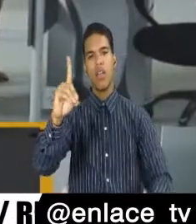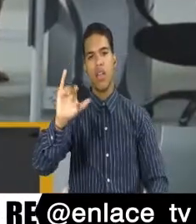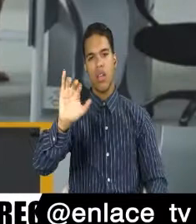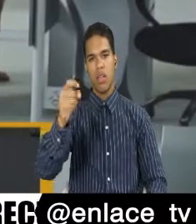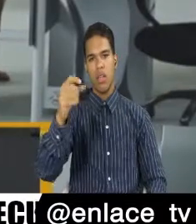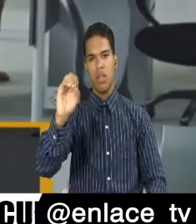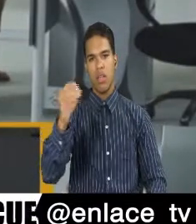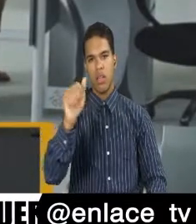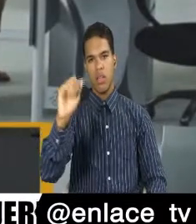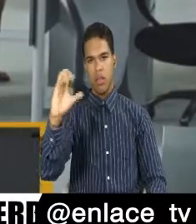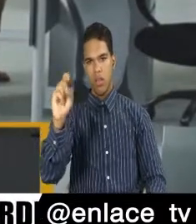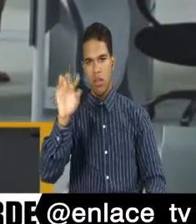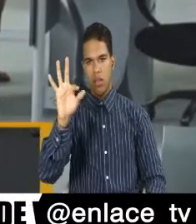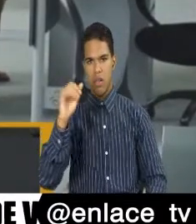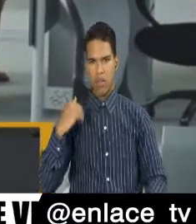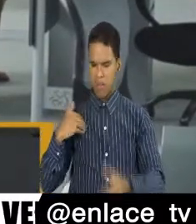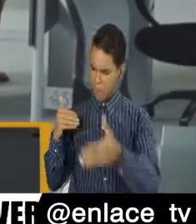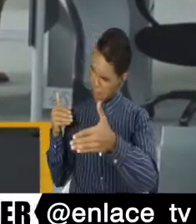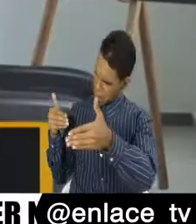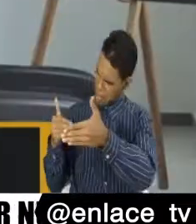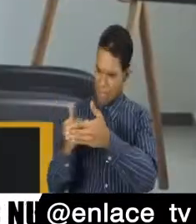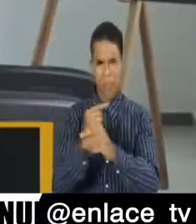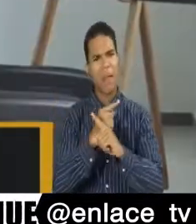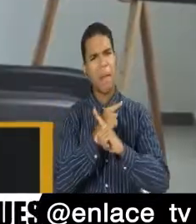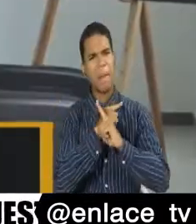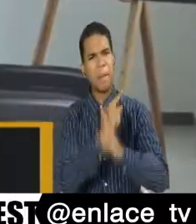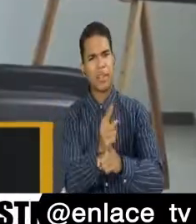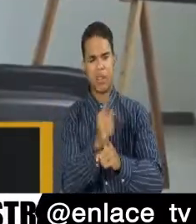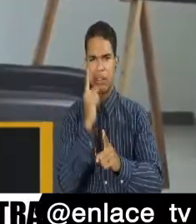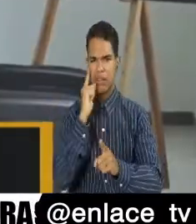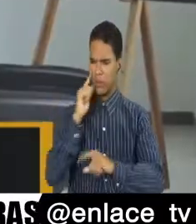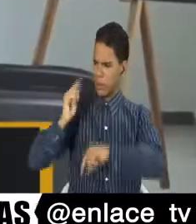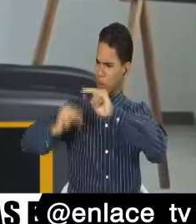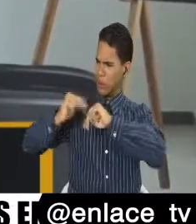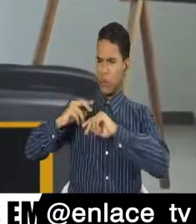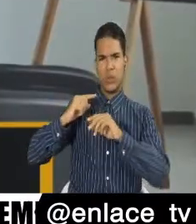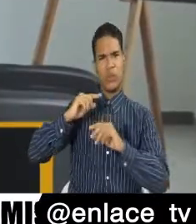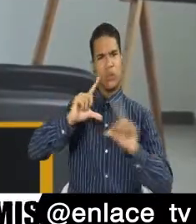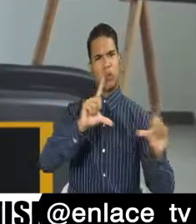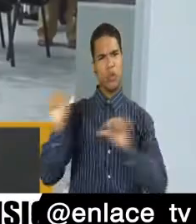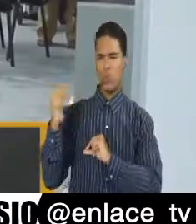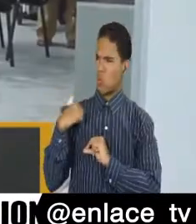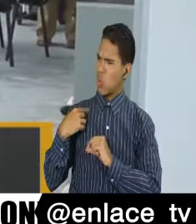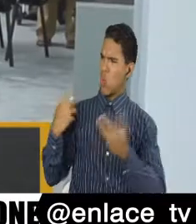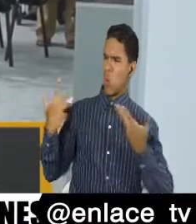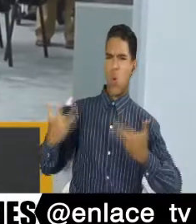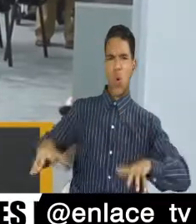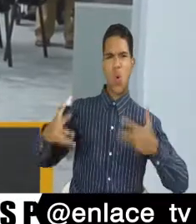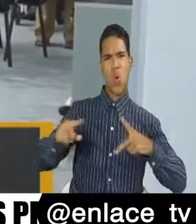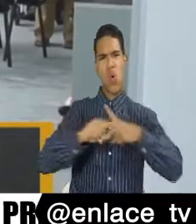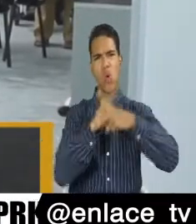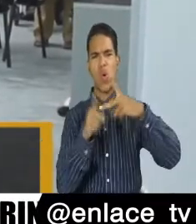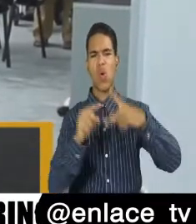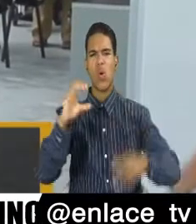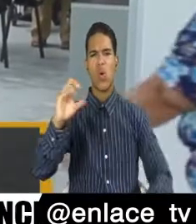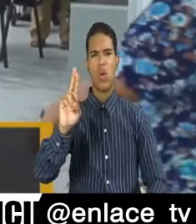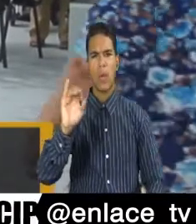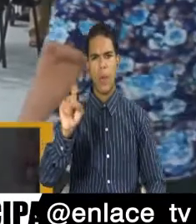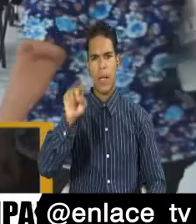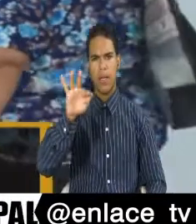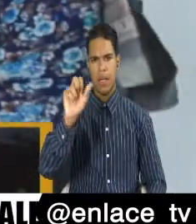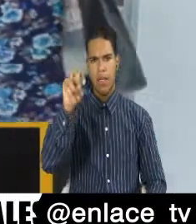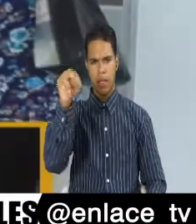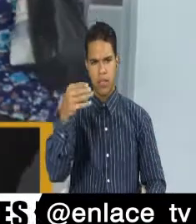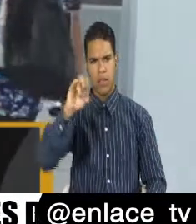cumplió en tiempo récord. Agradecerle también a Cristian Juliado, que facilitó que